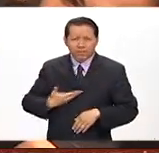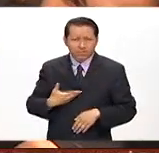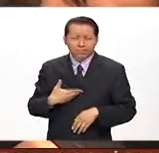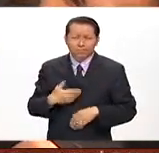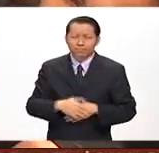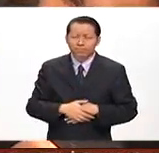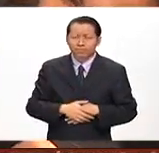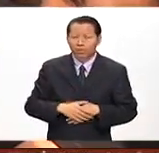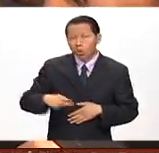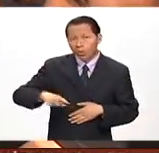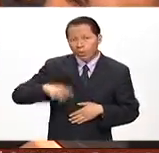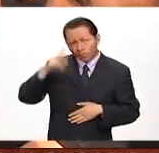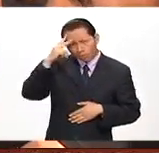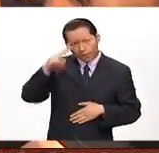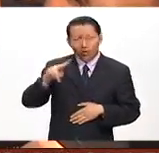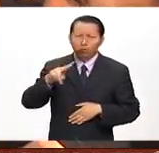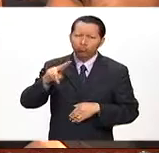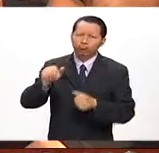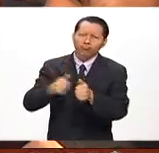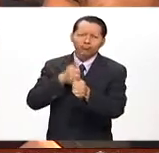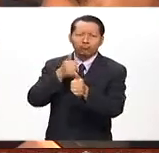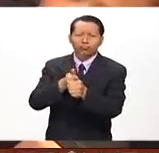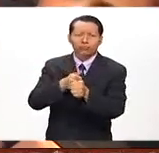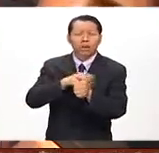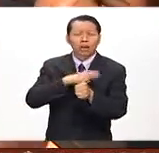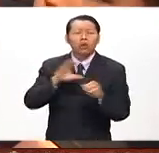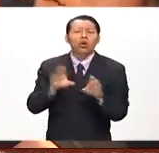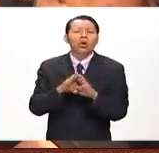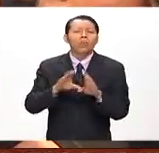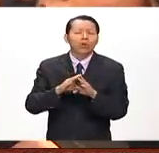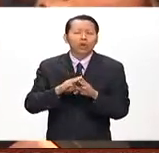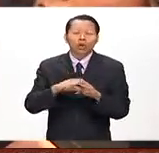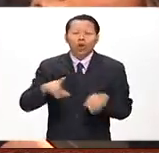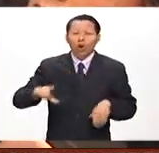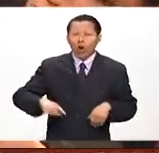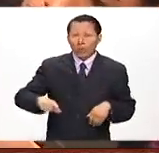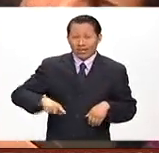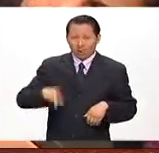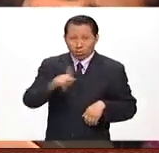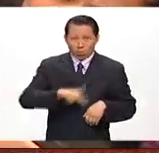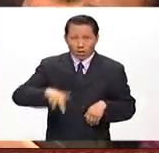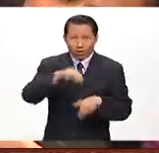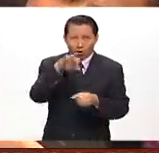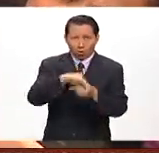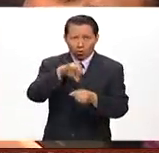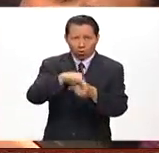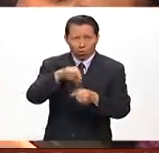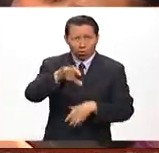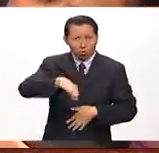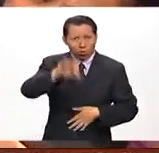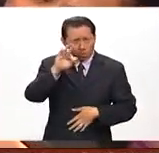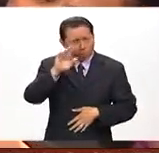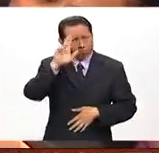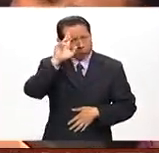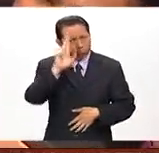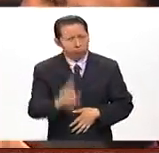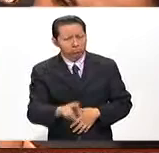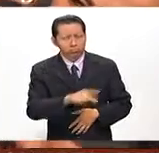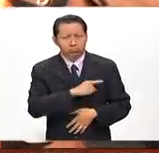El gobierno de México respalda a los gobiernos democráticos, electos de manera democrática, y lamentamos pues